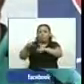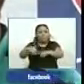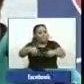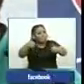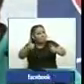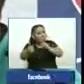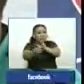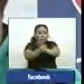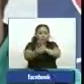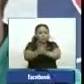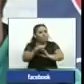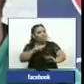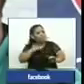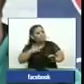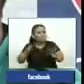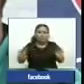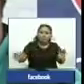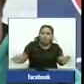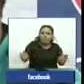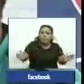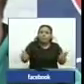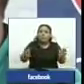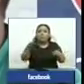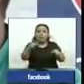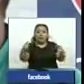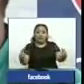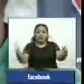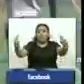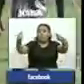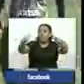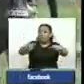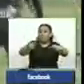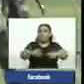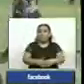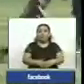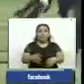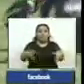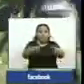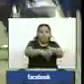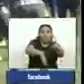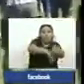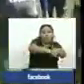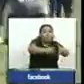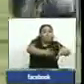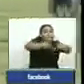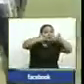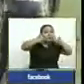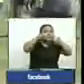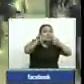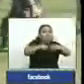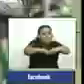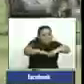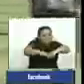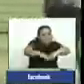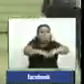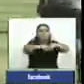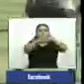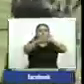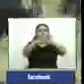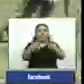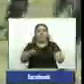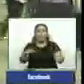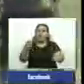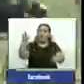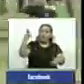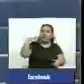nos motiva para este partido que viene. Los tigríos santanecos resurgieron de las cenizas, vencieron la